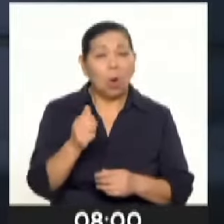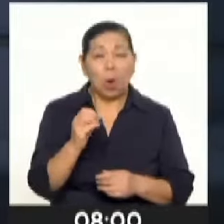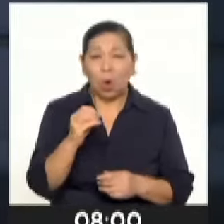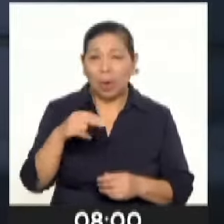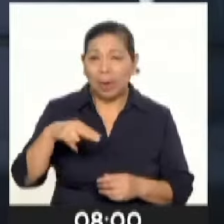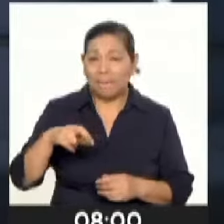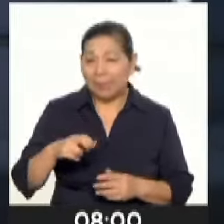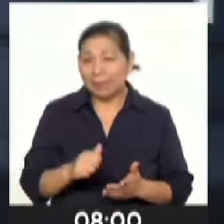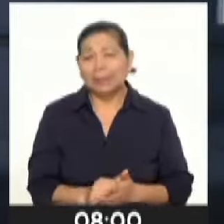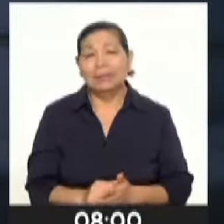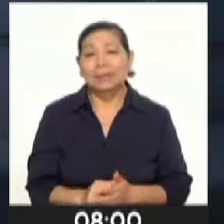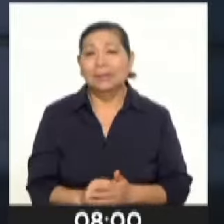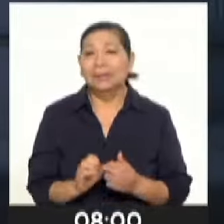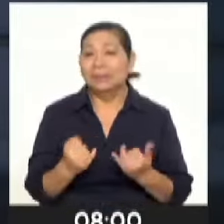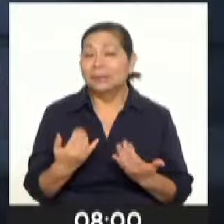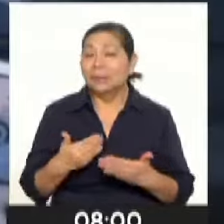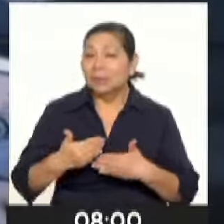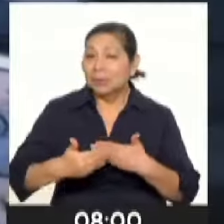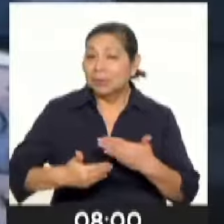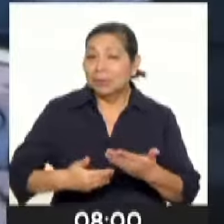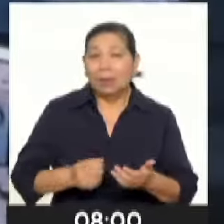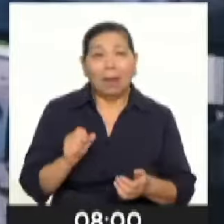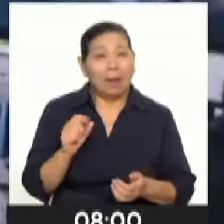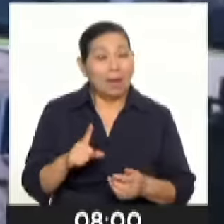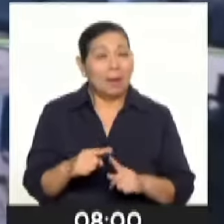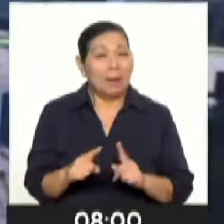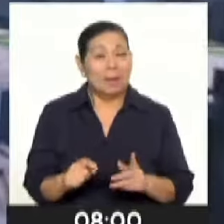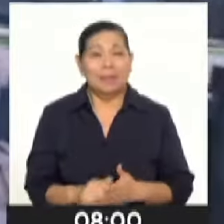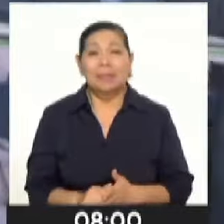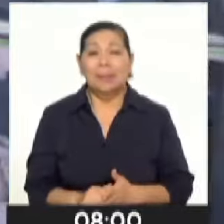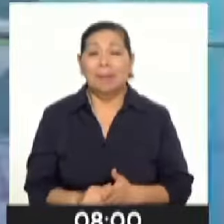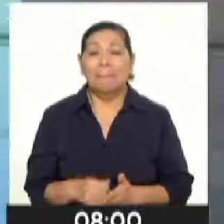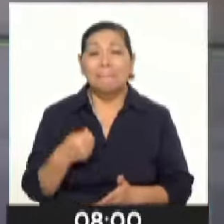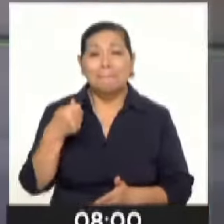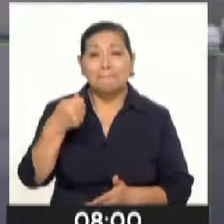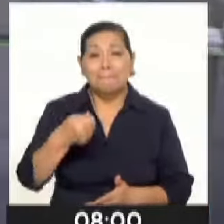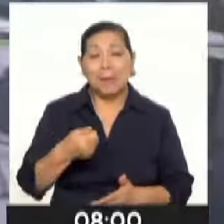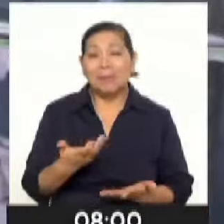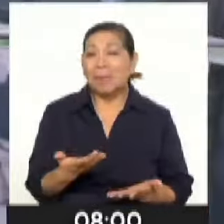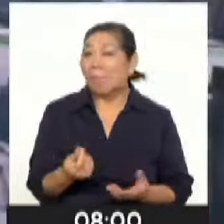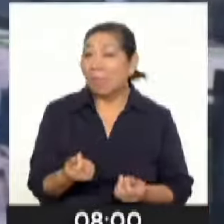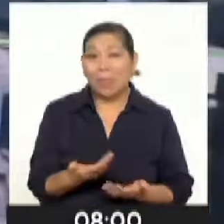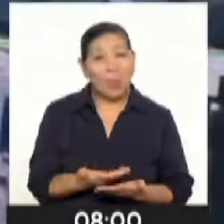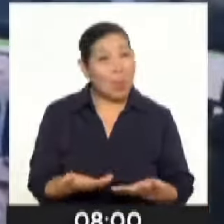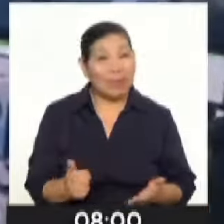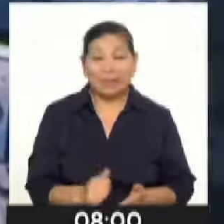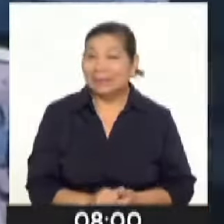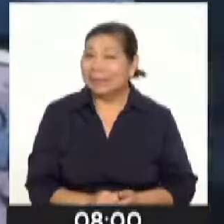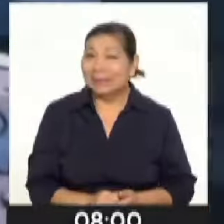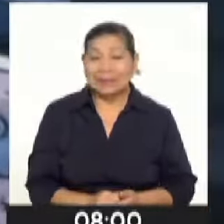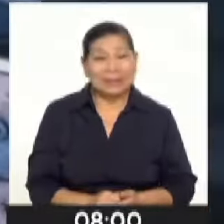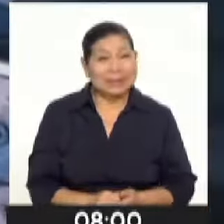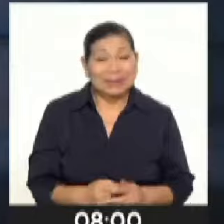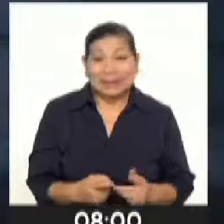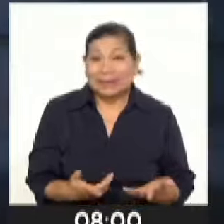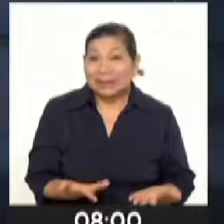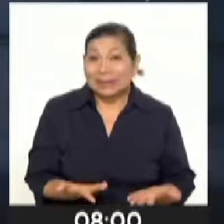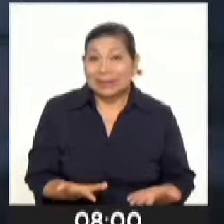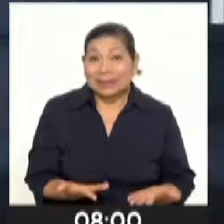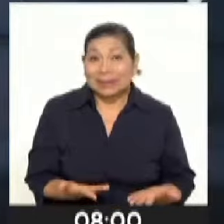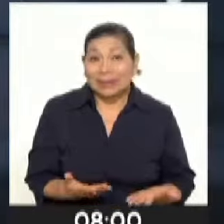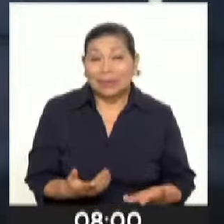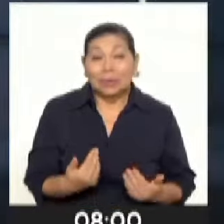esto está en discusión porque el Ejecutivo dice que esto va a ser demasiado caro, el hacer estos bonos de reconocimiento, porque el dinero ya no está, repito, y además considerando que el gobierno,